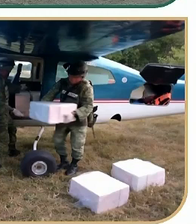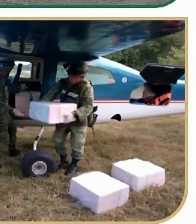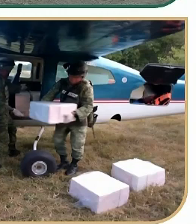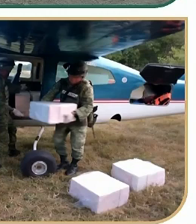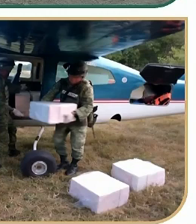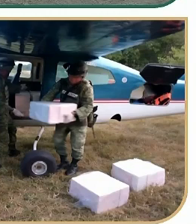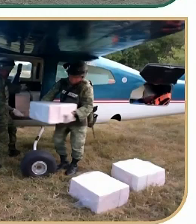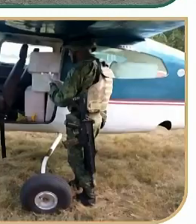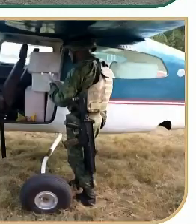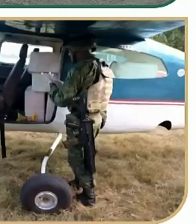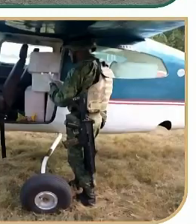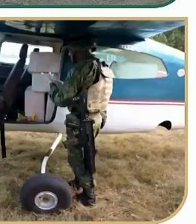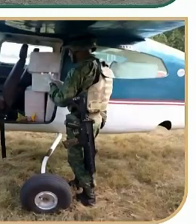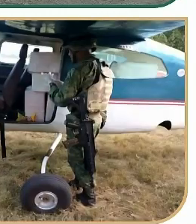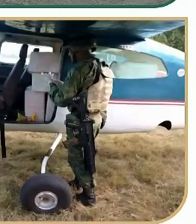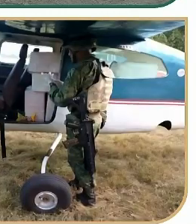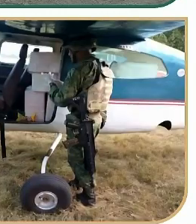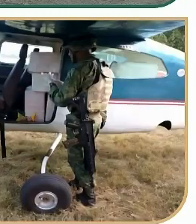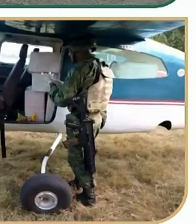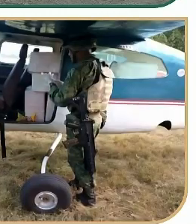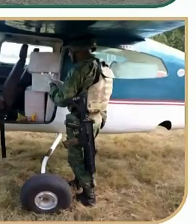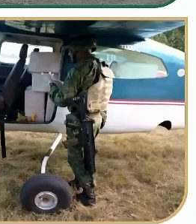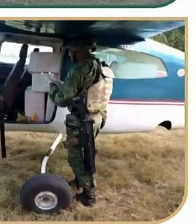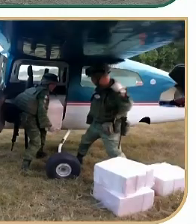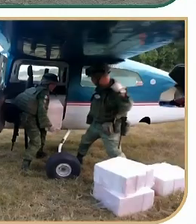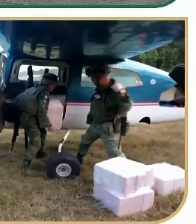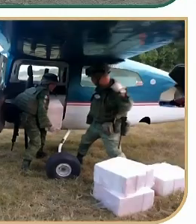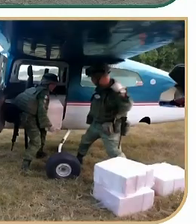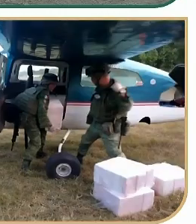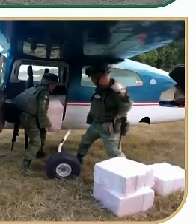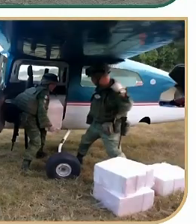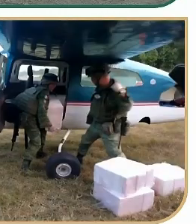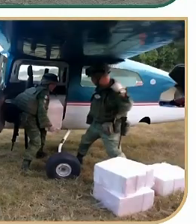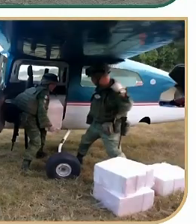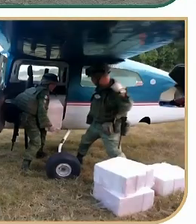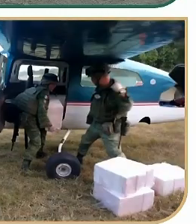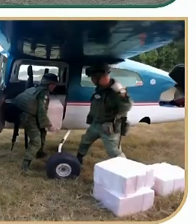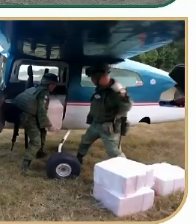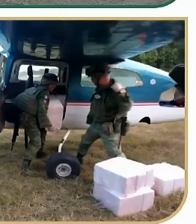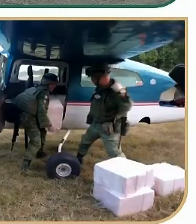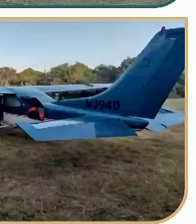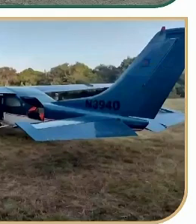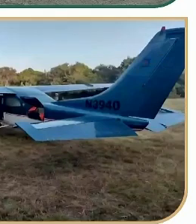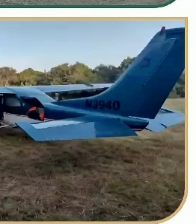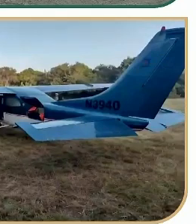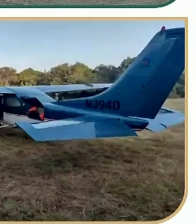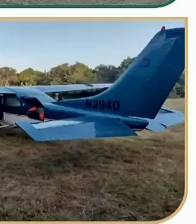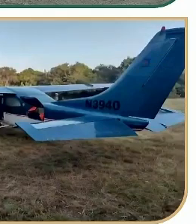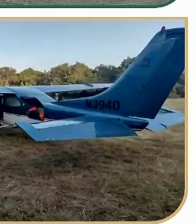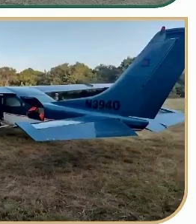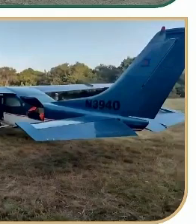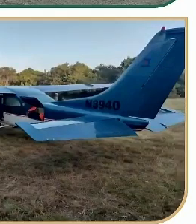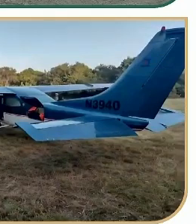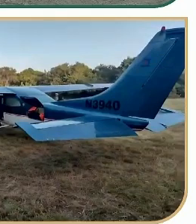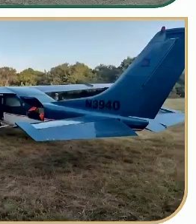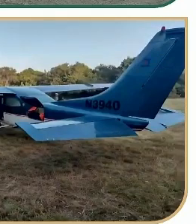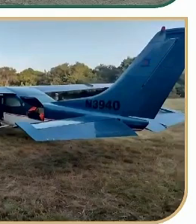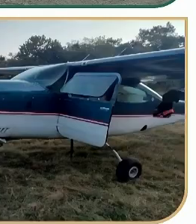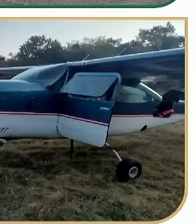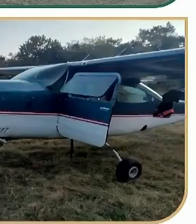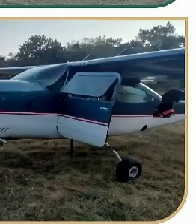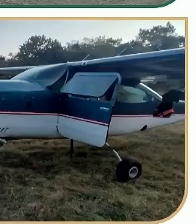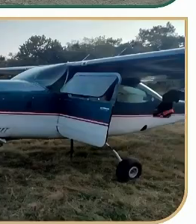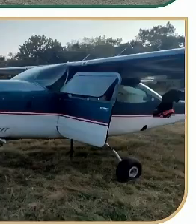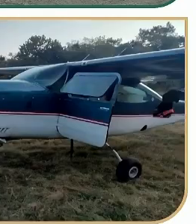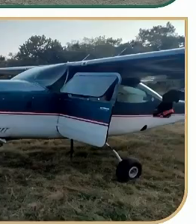de inteligencia que se desarrolló y que llevó al aseguramiento de 6 aeronaves, 800 kilogramos de